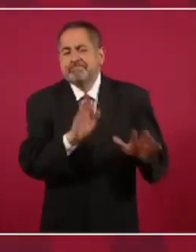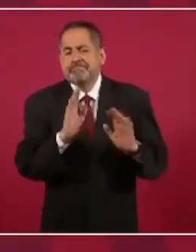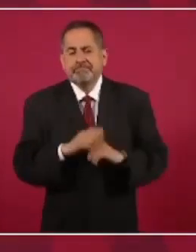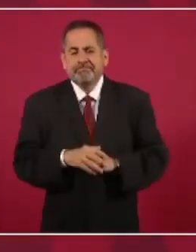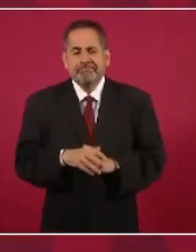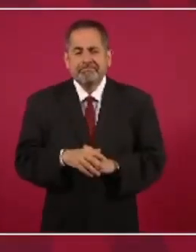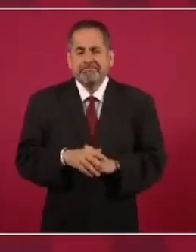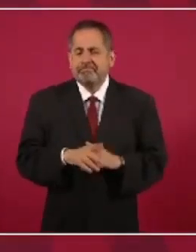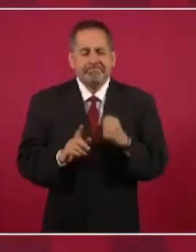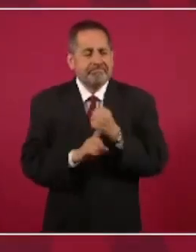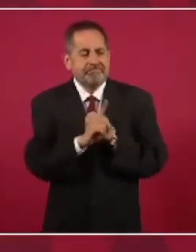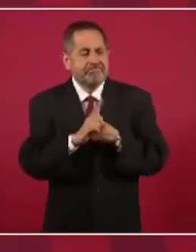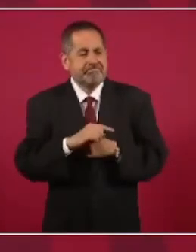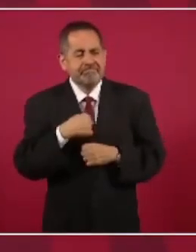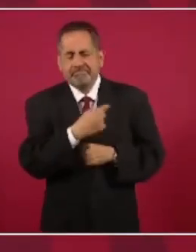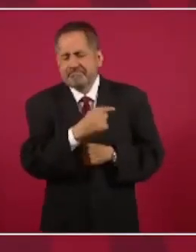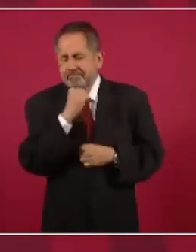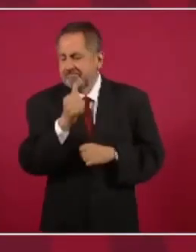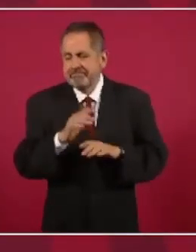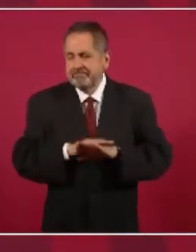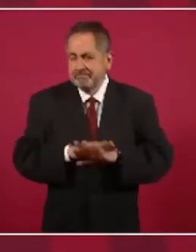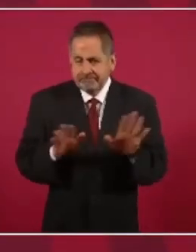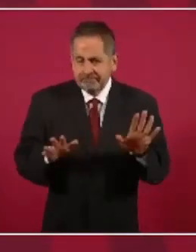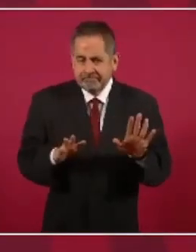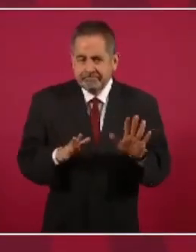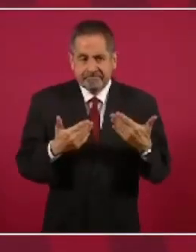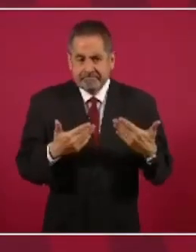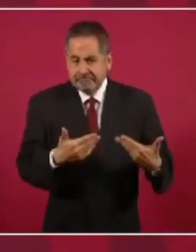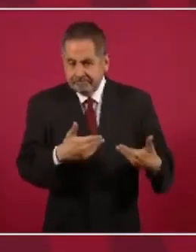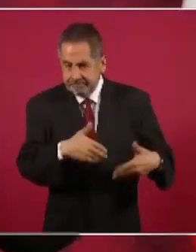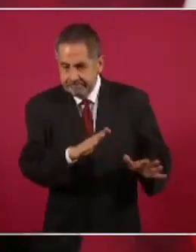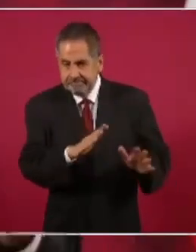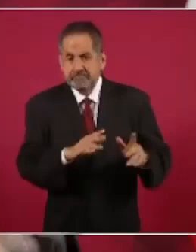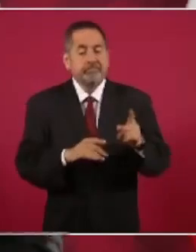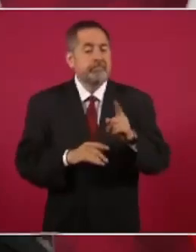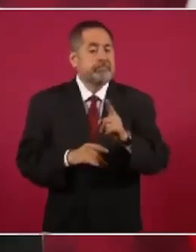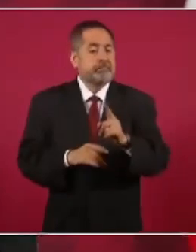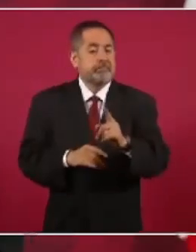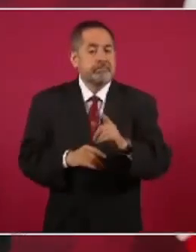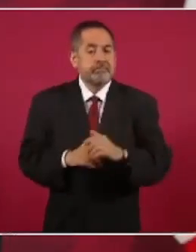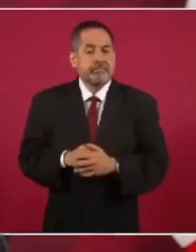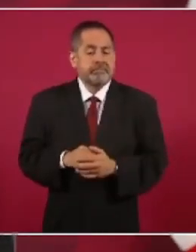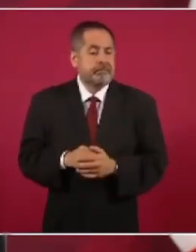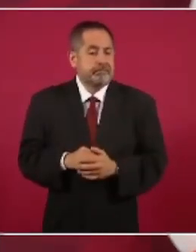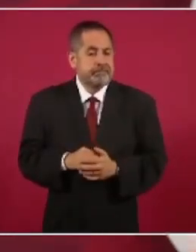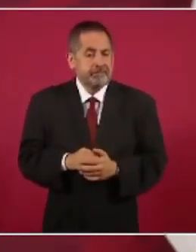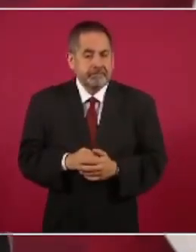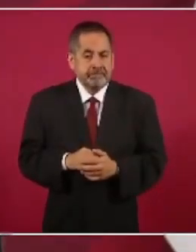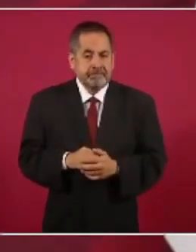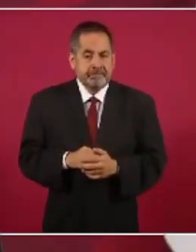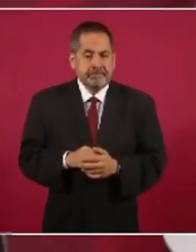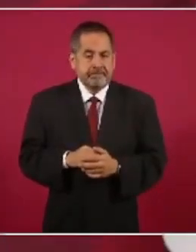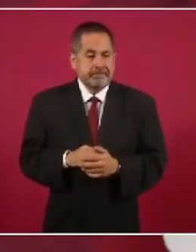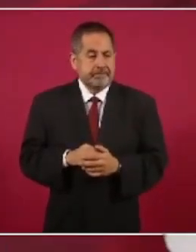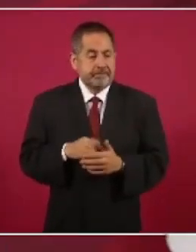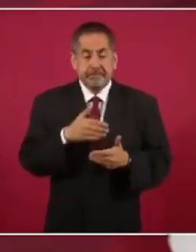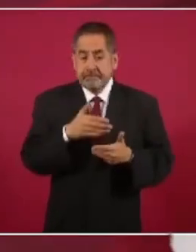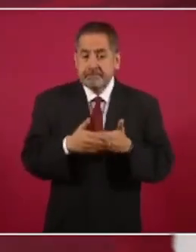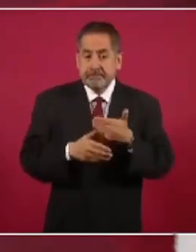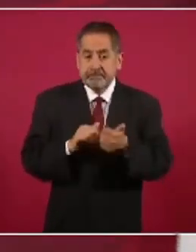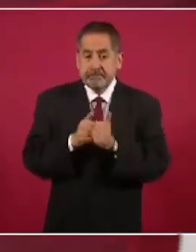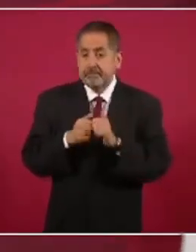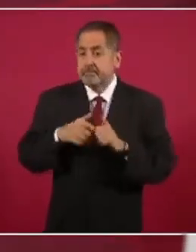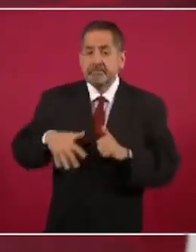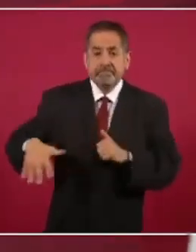Ningún problema, porque también como ha ido avanzando la revolución